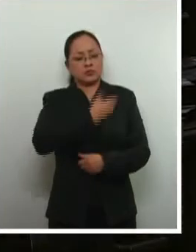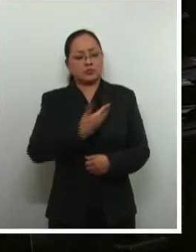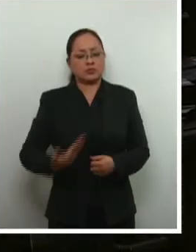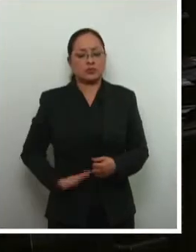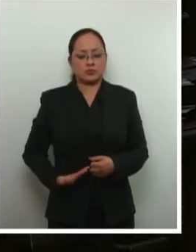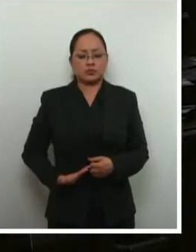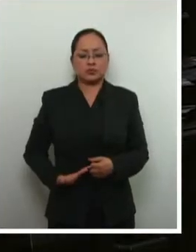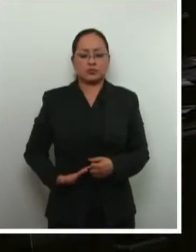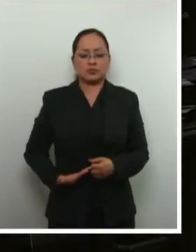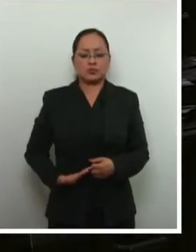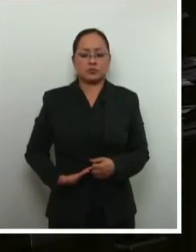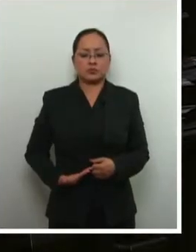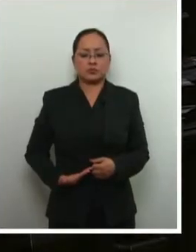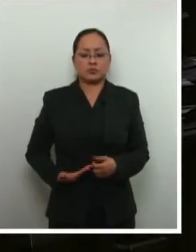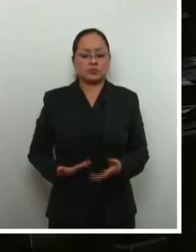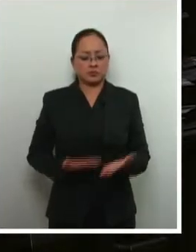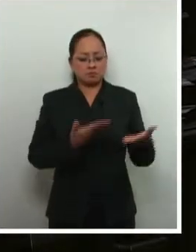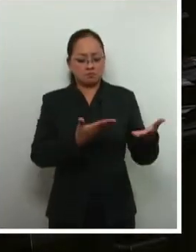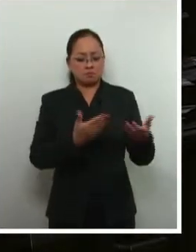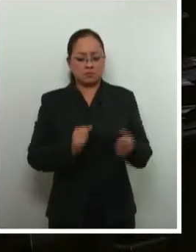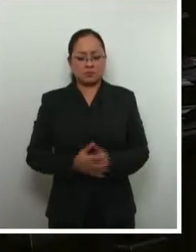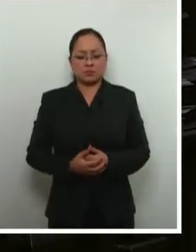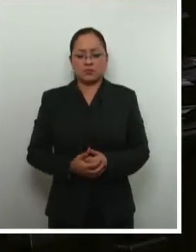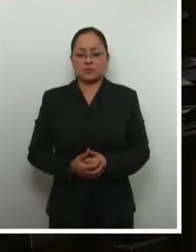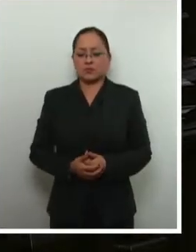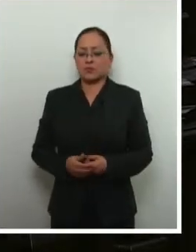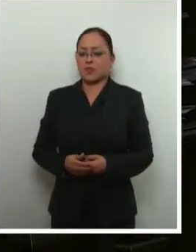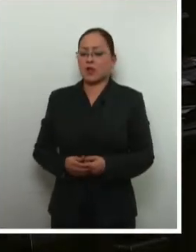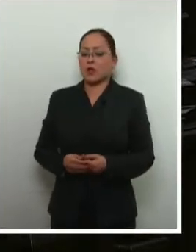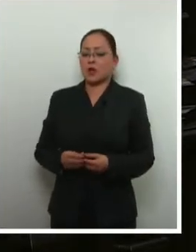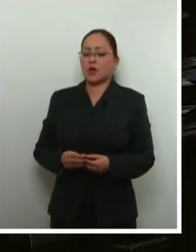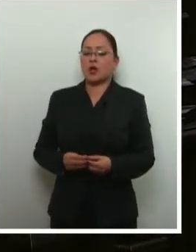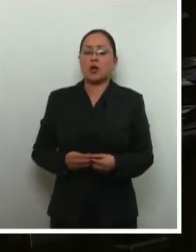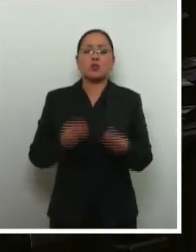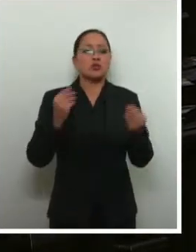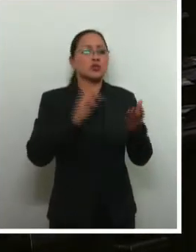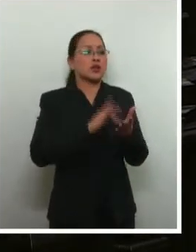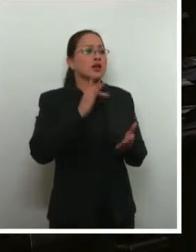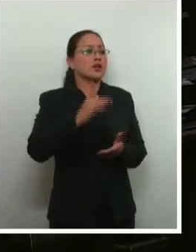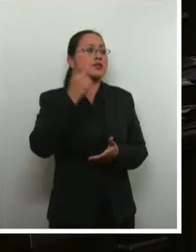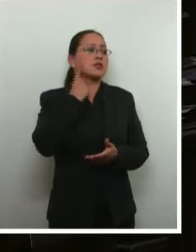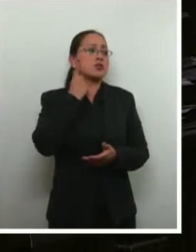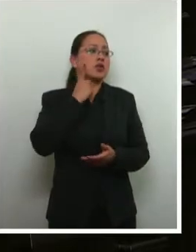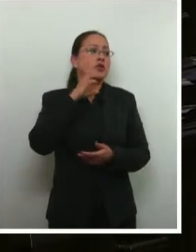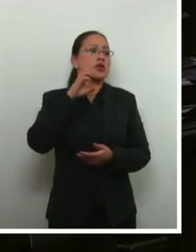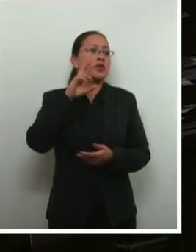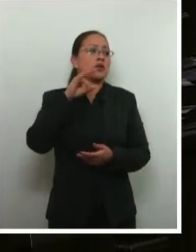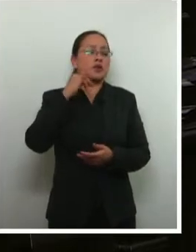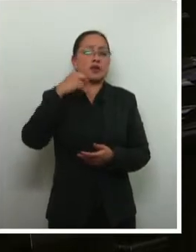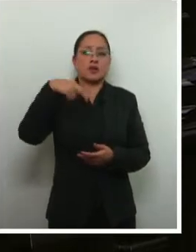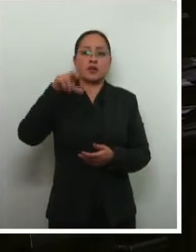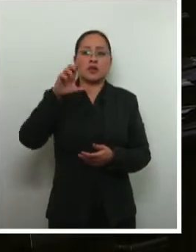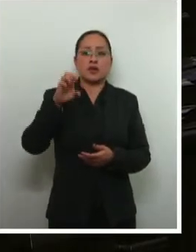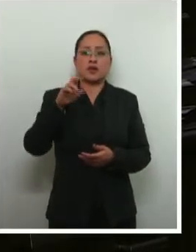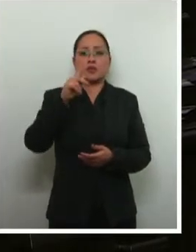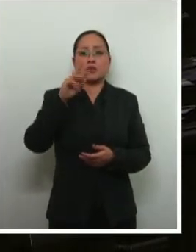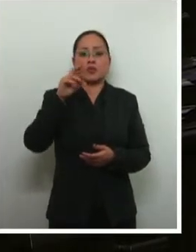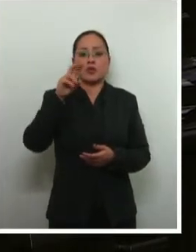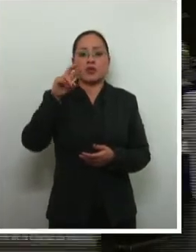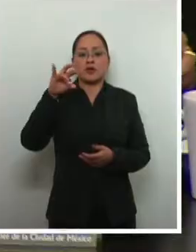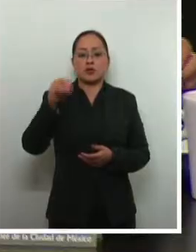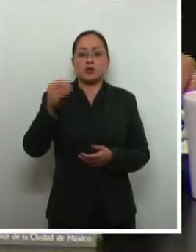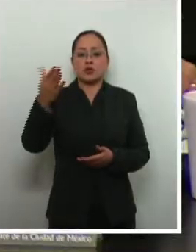presidente, y quedo a disposición. Muchísimas gracias, diputado Enrique Provencio. Debo señalar que de